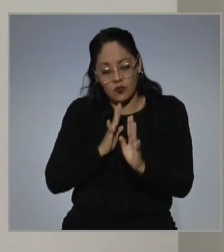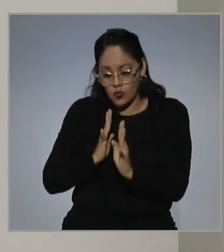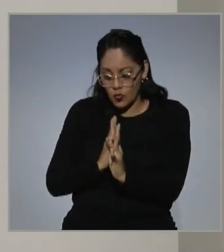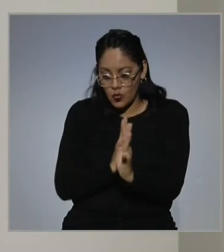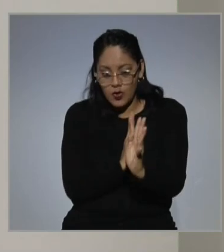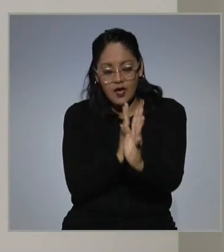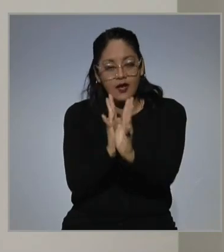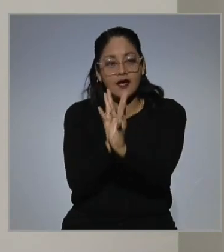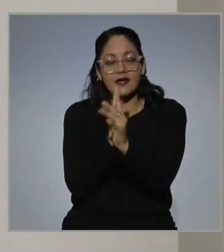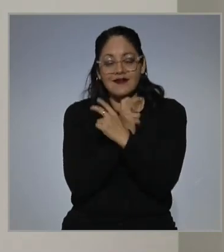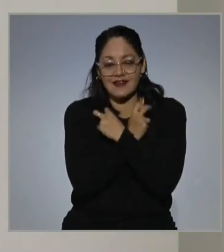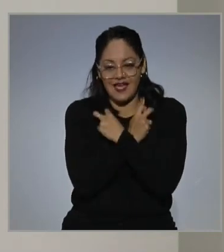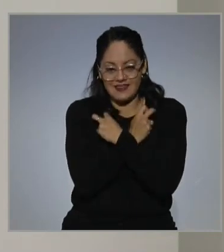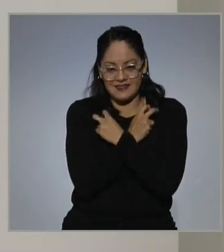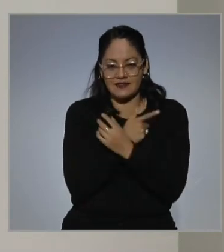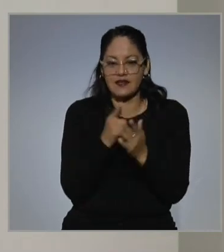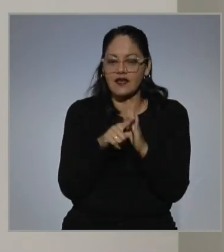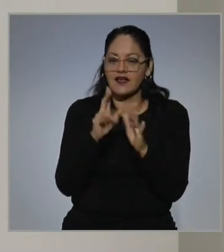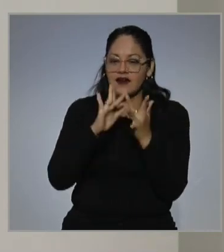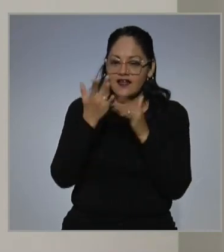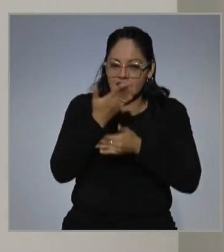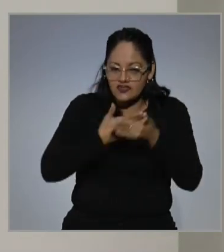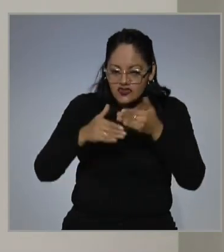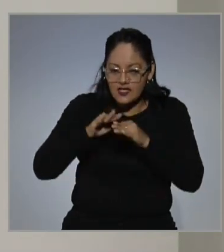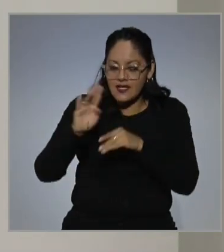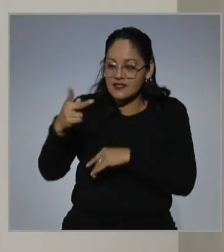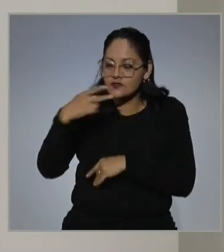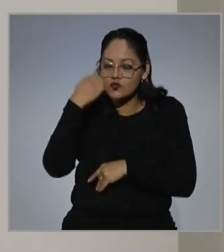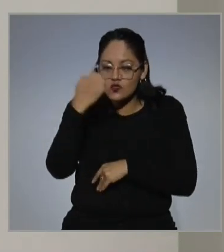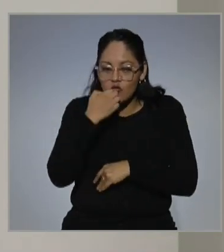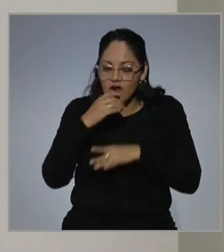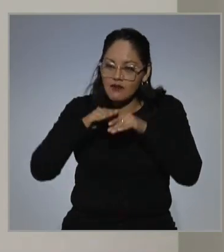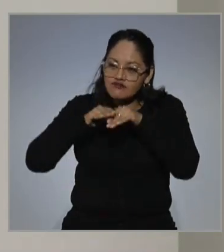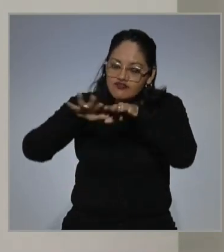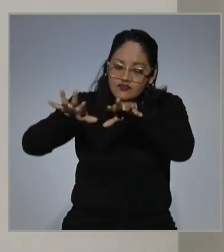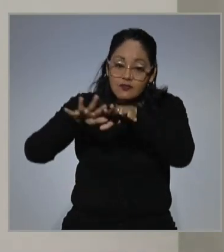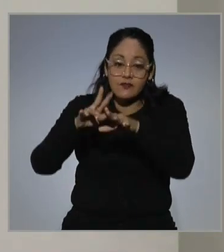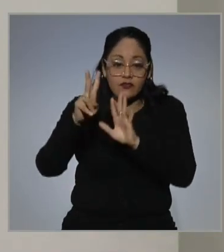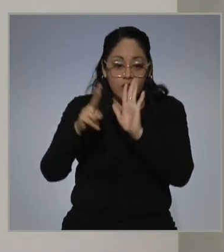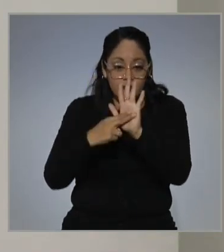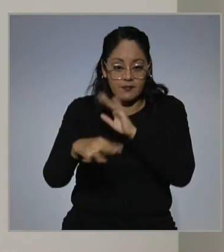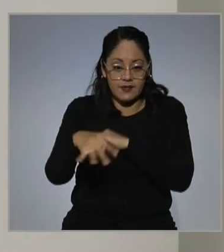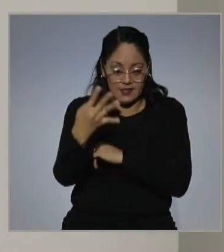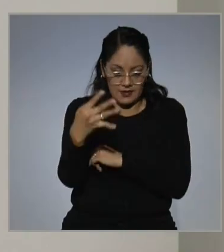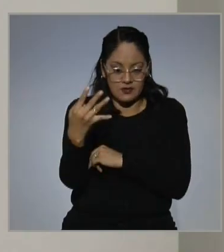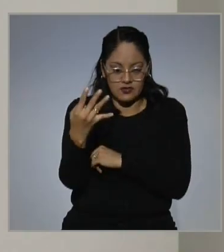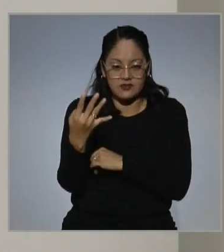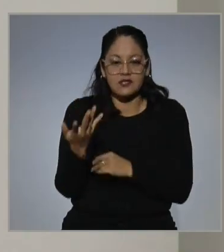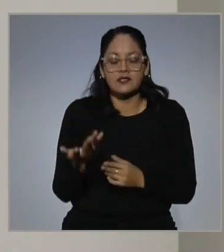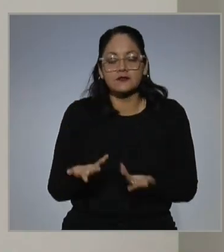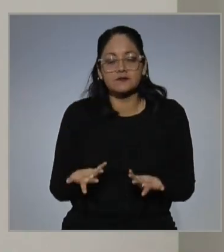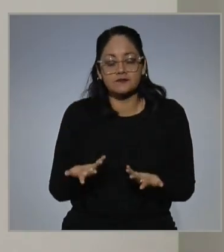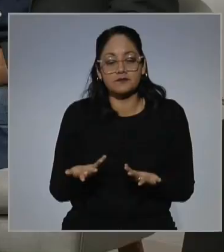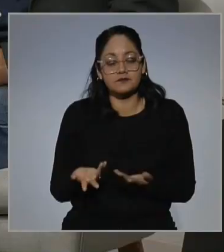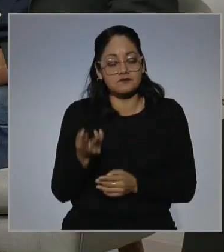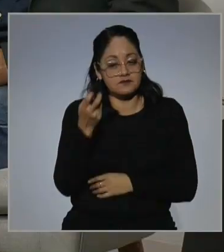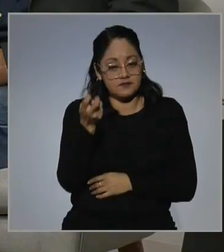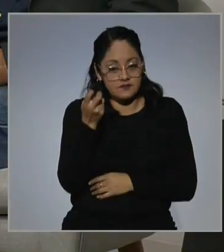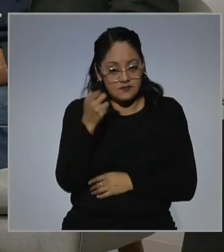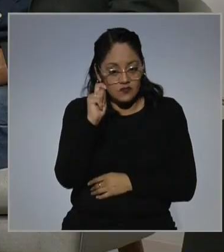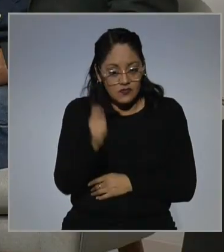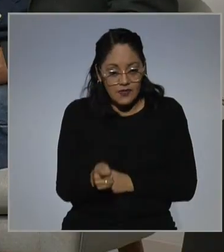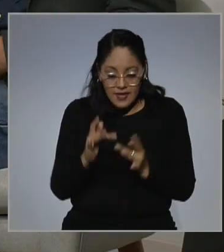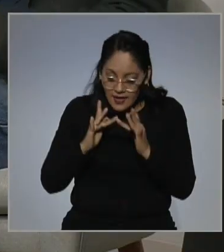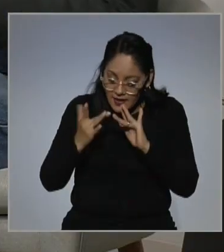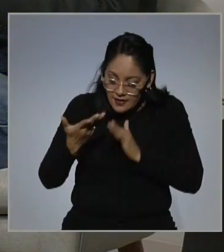A través de las redes sociales y entre las mamás de esta escuela en 2014. Entonces hizo a través de